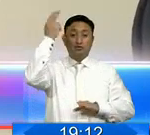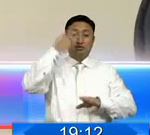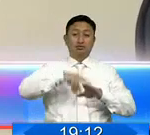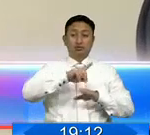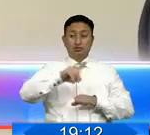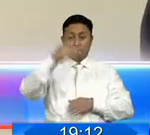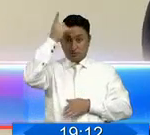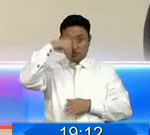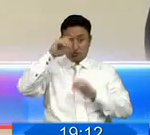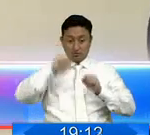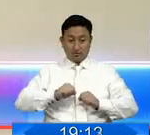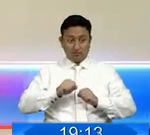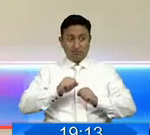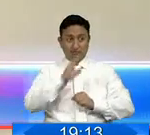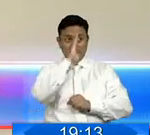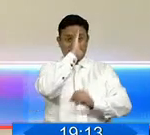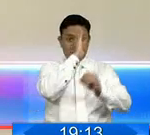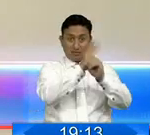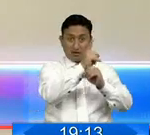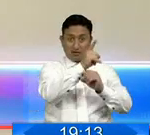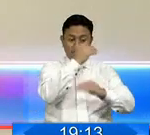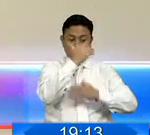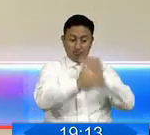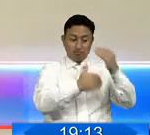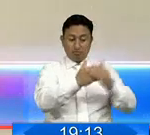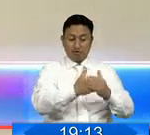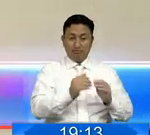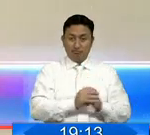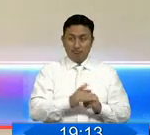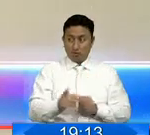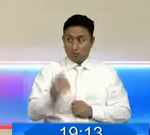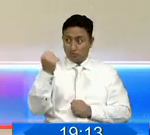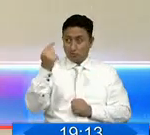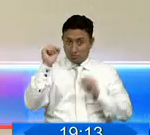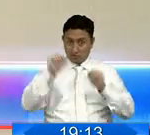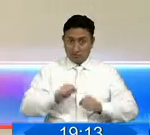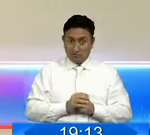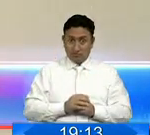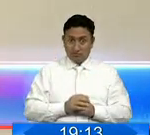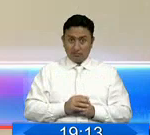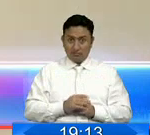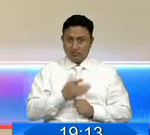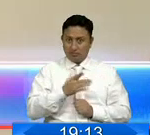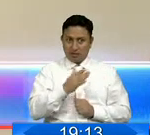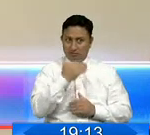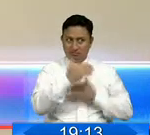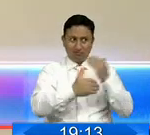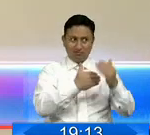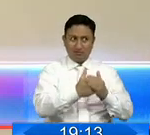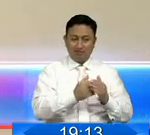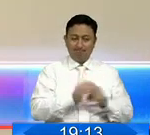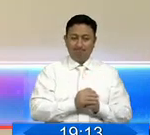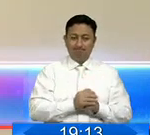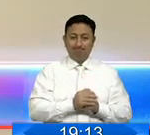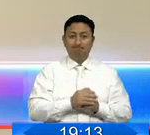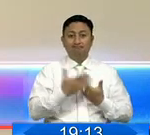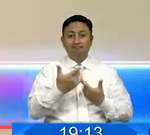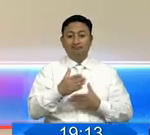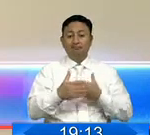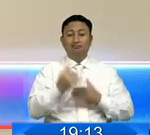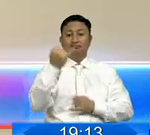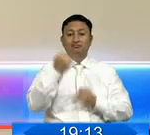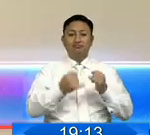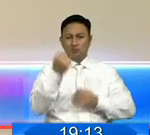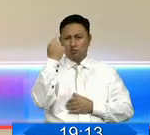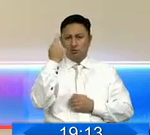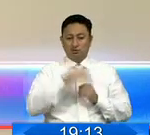nacional de avanzar en esta dirección, y las señales que tenemos en ese sentido pues están a la vista, ¿no? Finalmente estamos entendiendo que